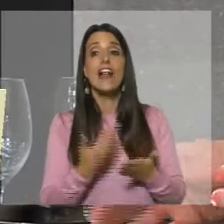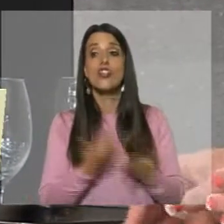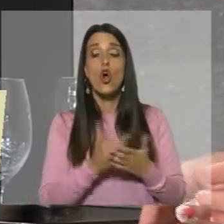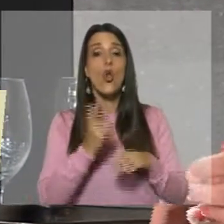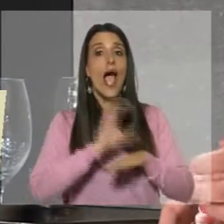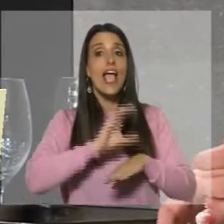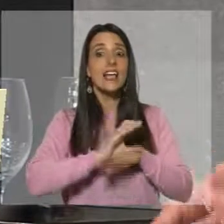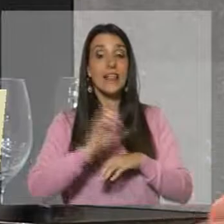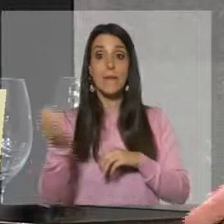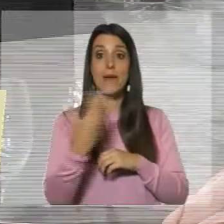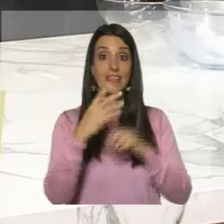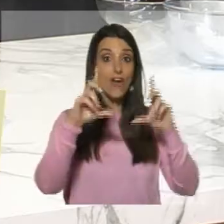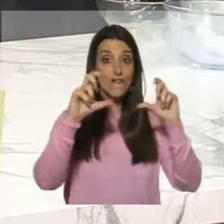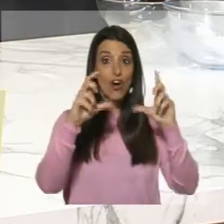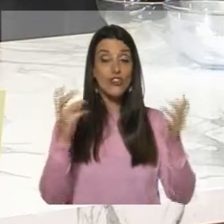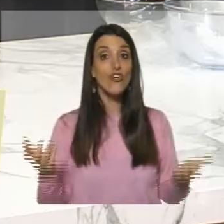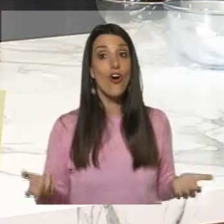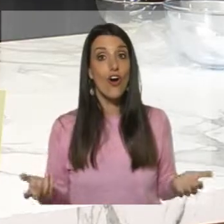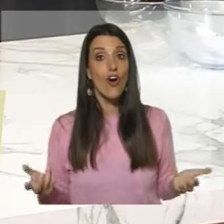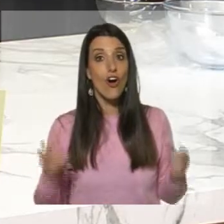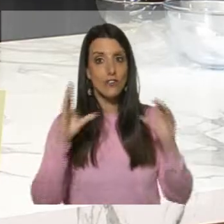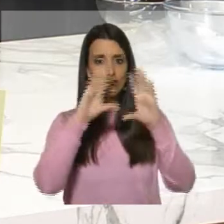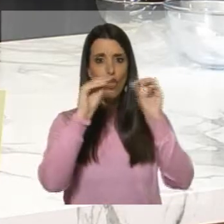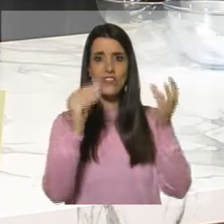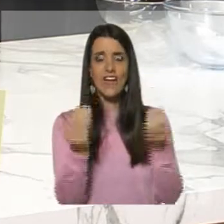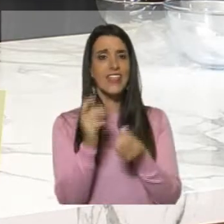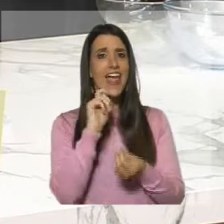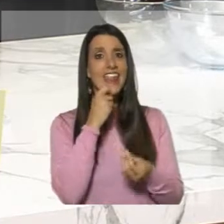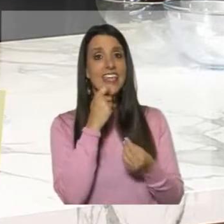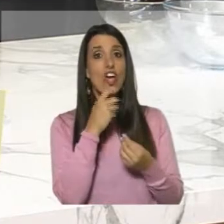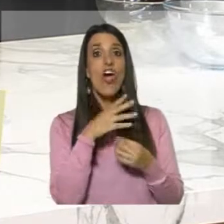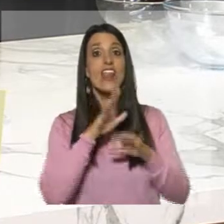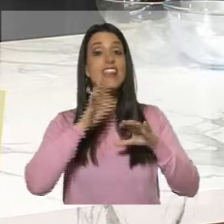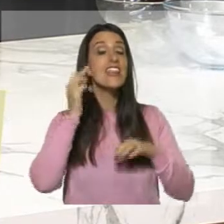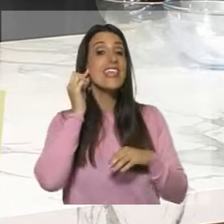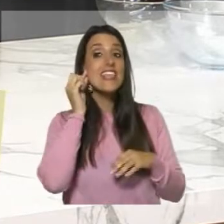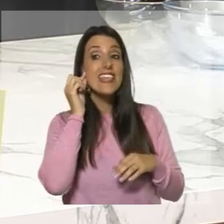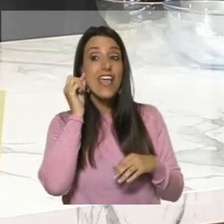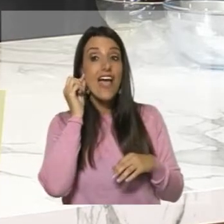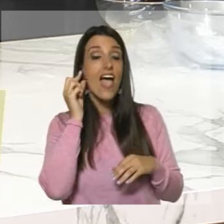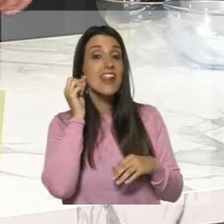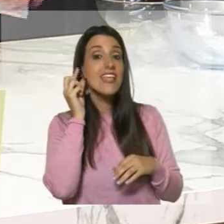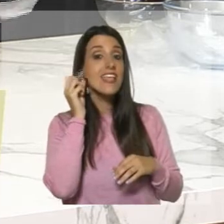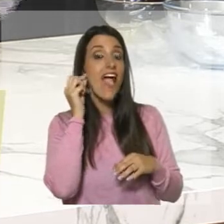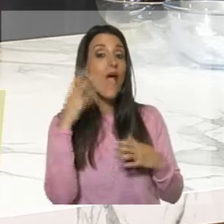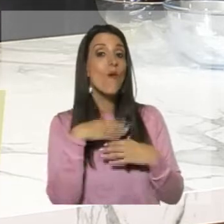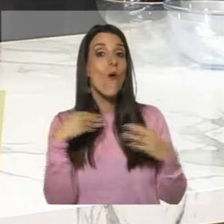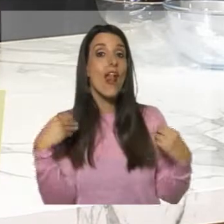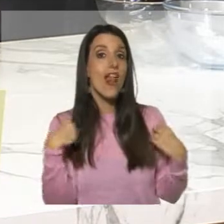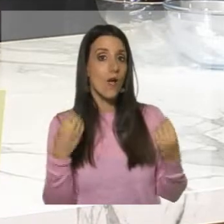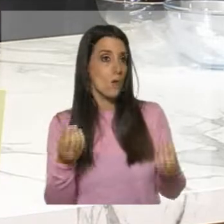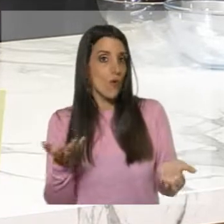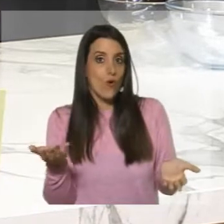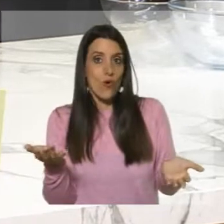la foto, pero mirá. No. Esas tortas fritas de esa niña que se hizo. ¿Cómo? Se hizo,